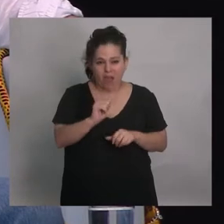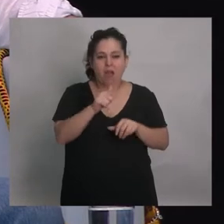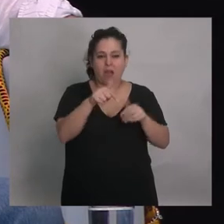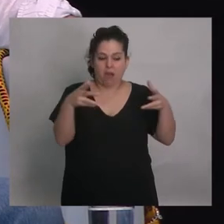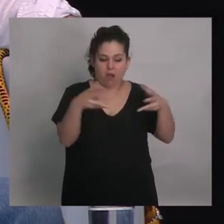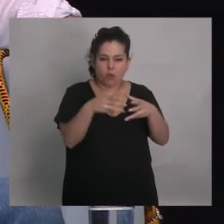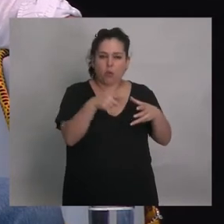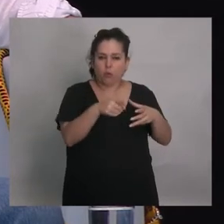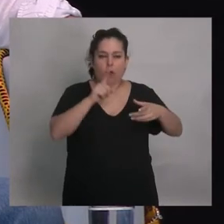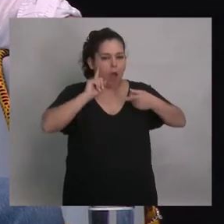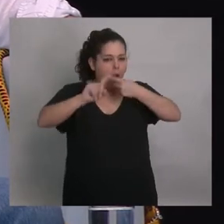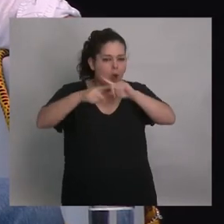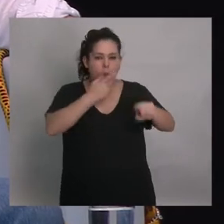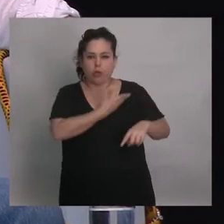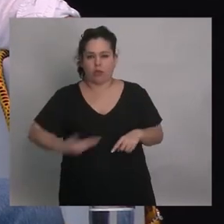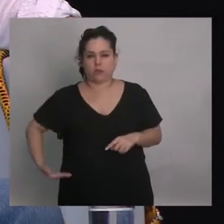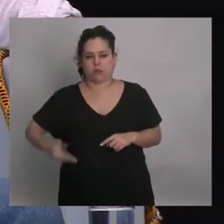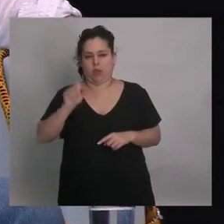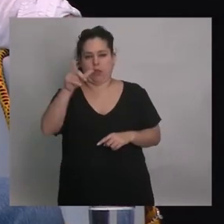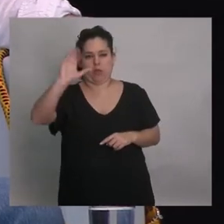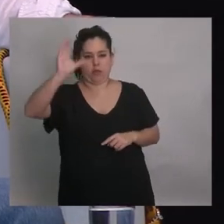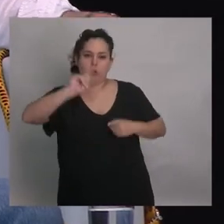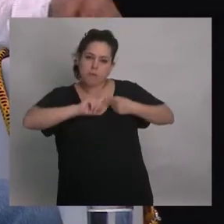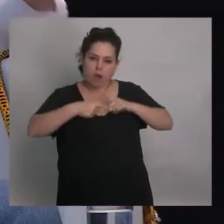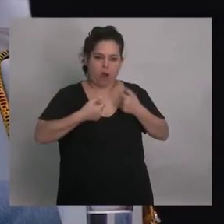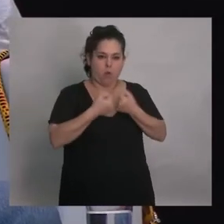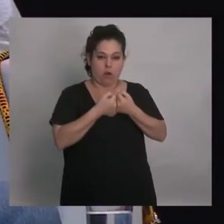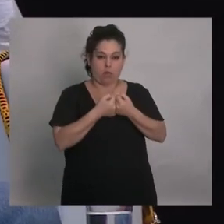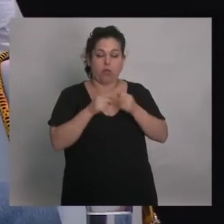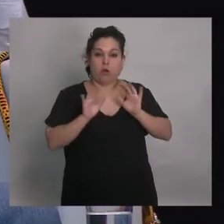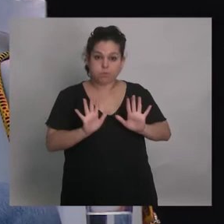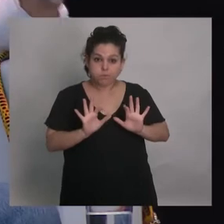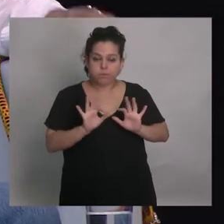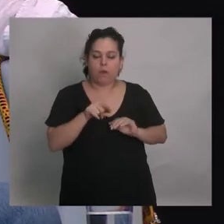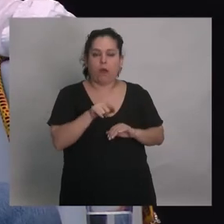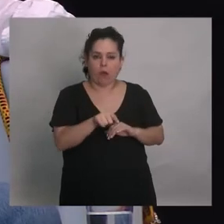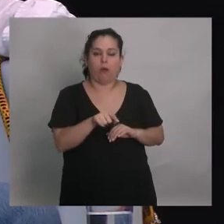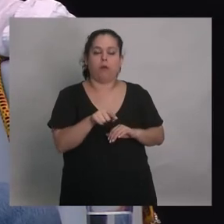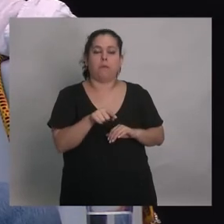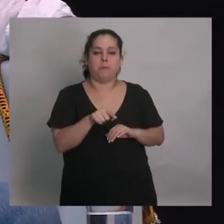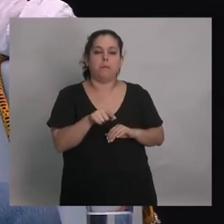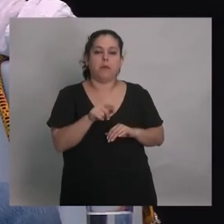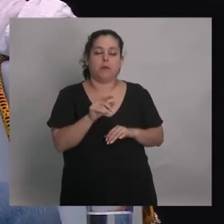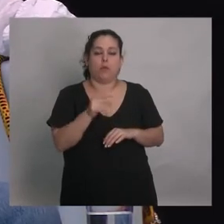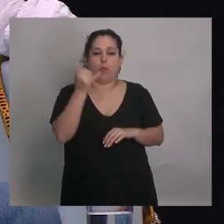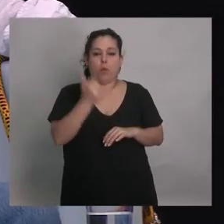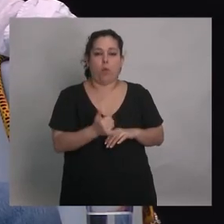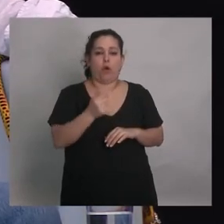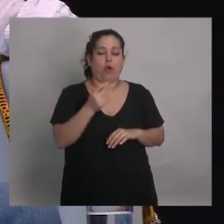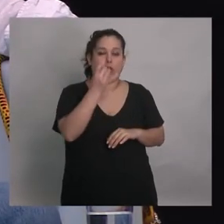colombiano y eso permitió que doce mil